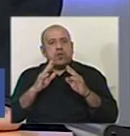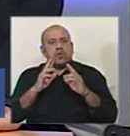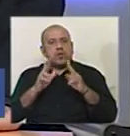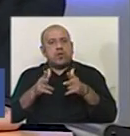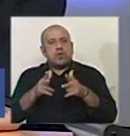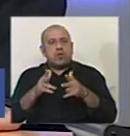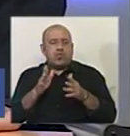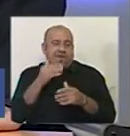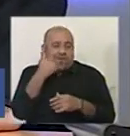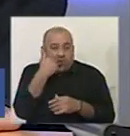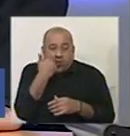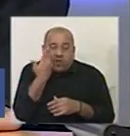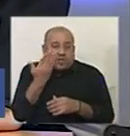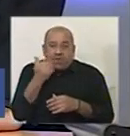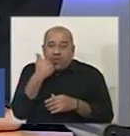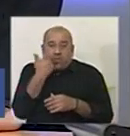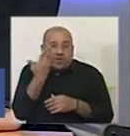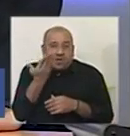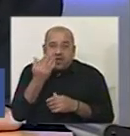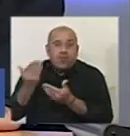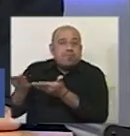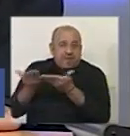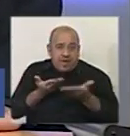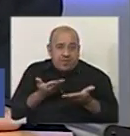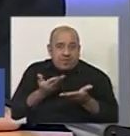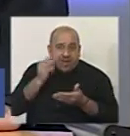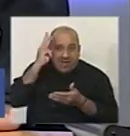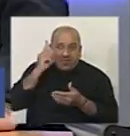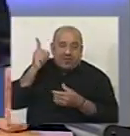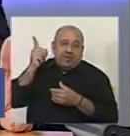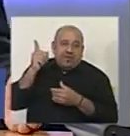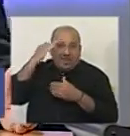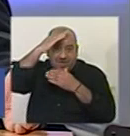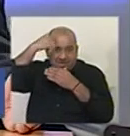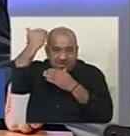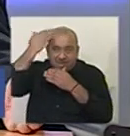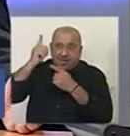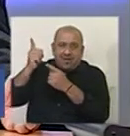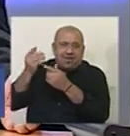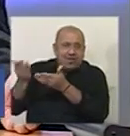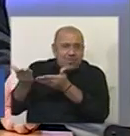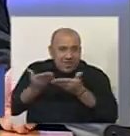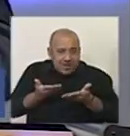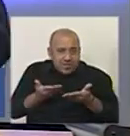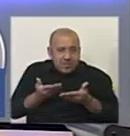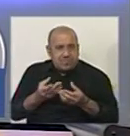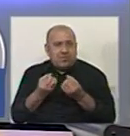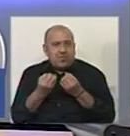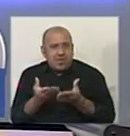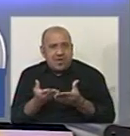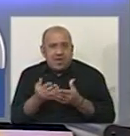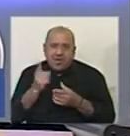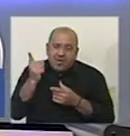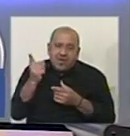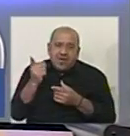una vergüenza que lo hayan invitado de todos modos, el matarife de Bin Salman, por Dios, ¿no?, que mandó